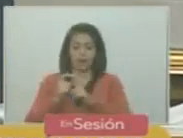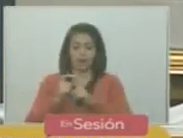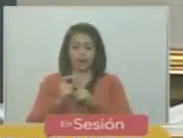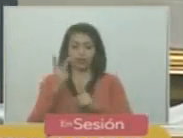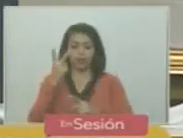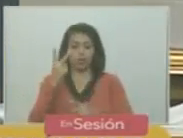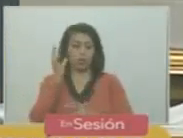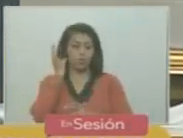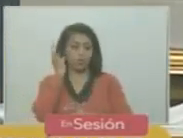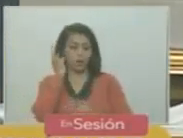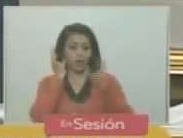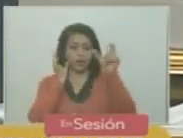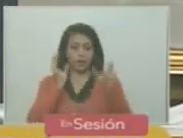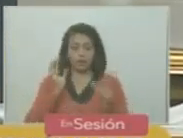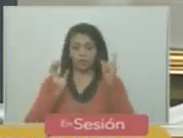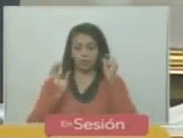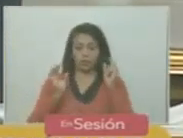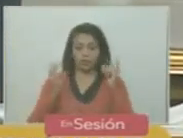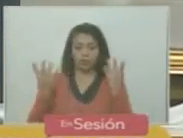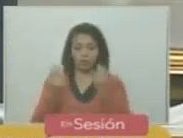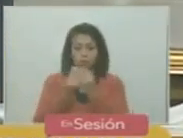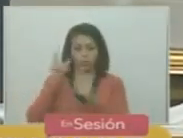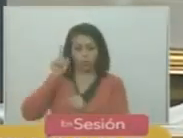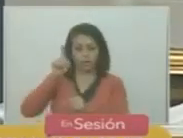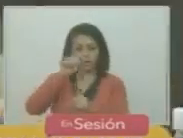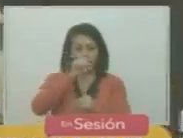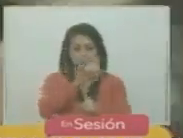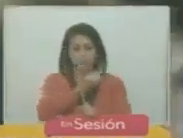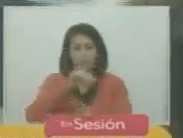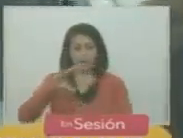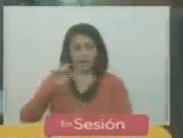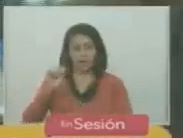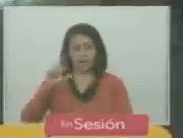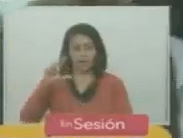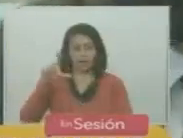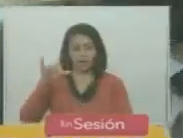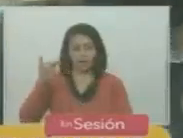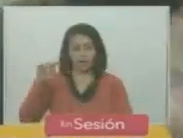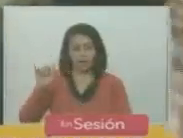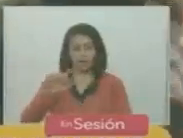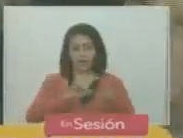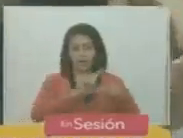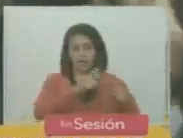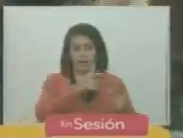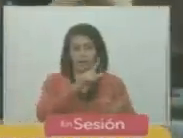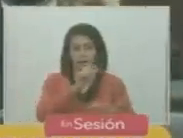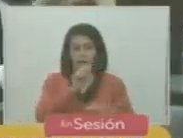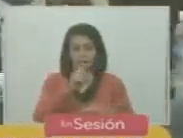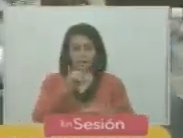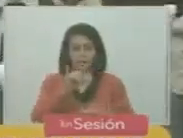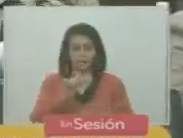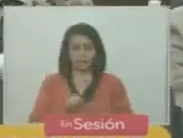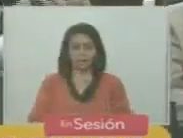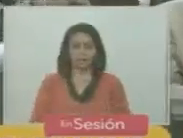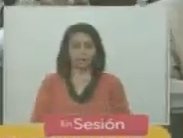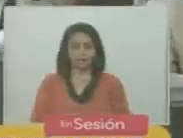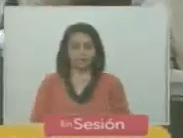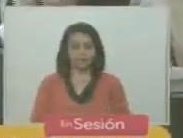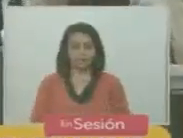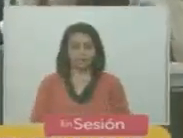dos mujeres que se formaron contigo, Carolina Sestari y Gladys Castillo de Durán.